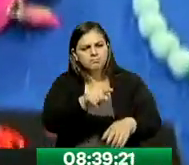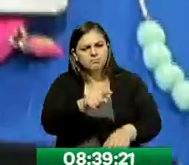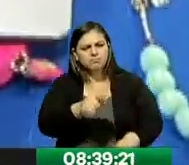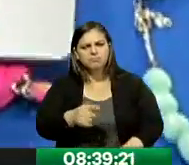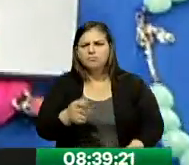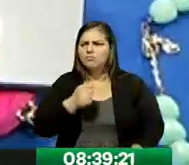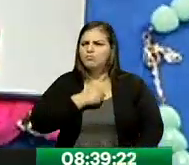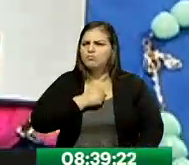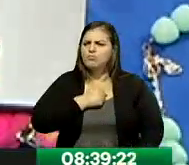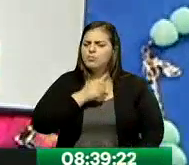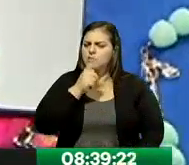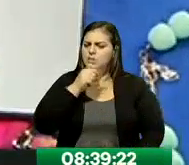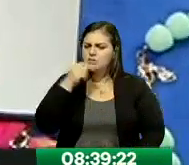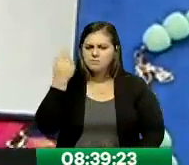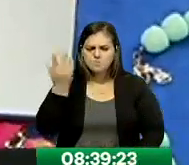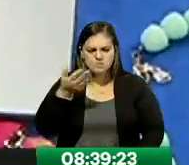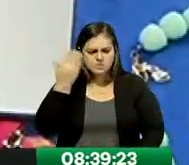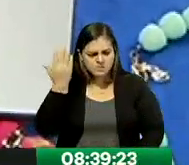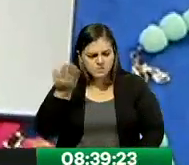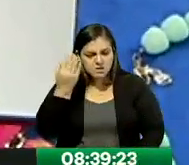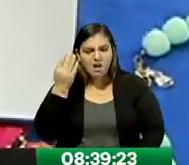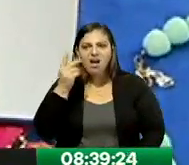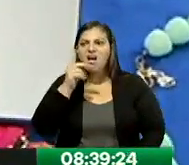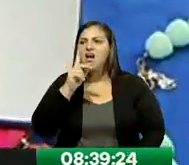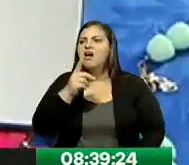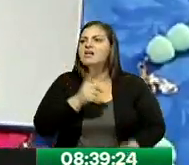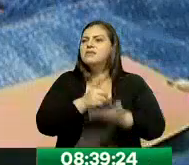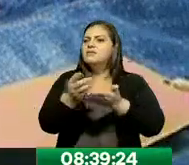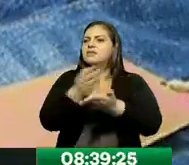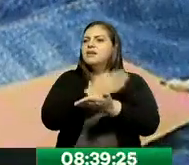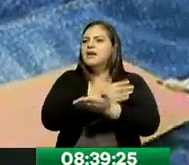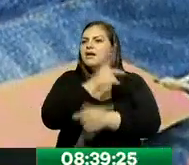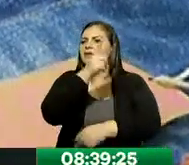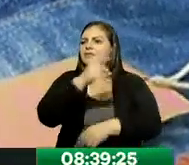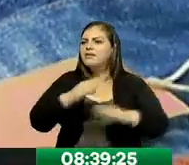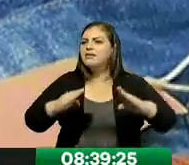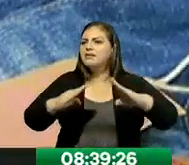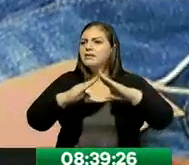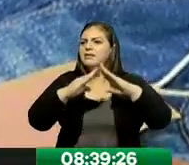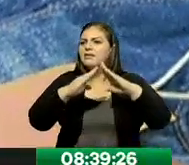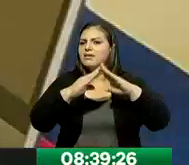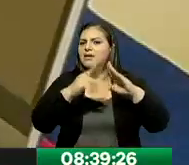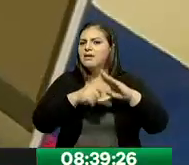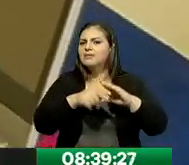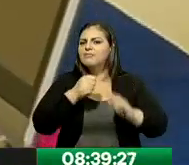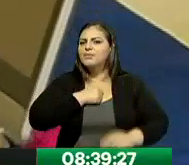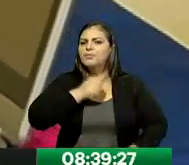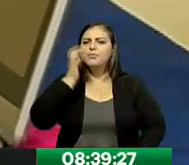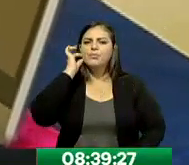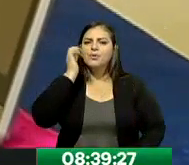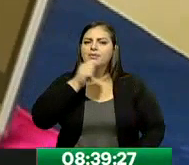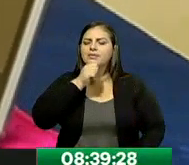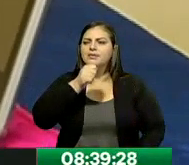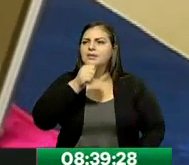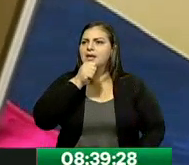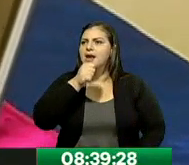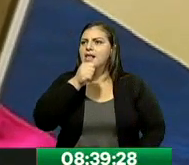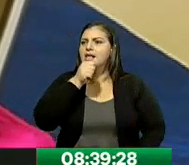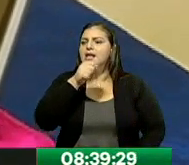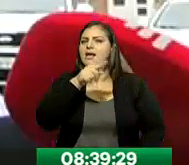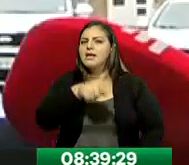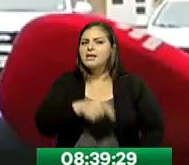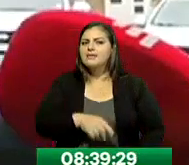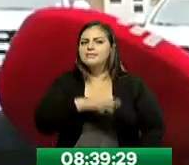computadora portátil, propiedad de una comunicadora social, cuya casa fue estruchada en una fecha